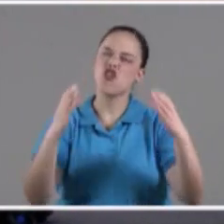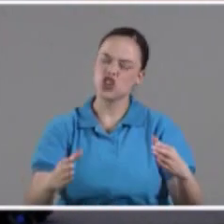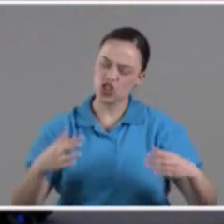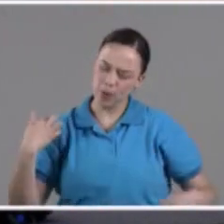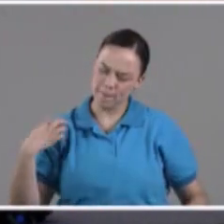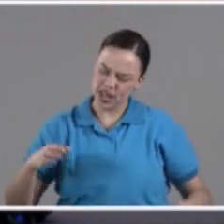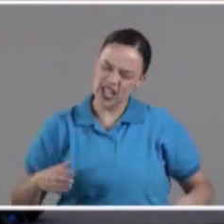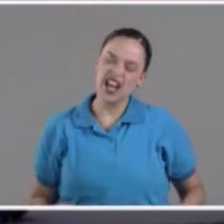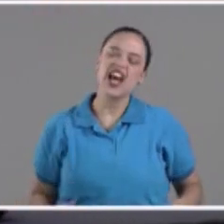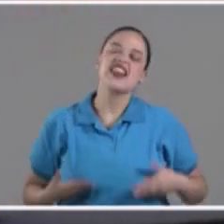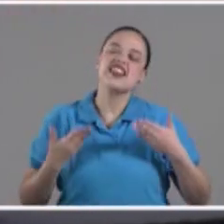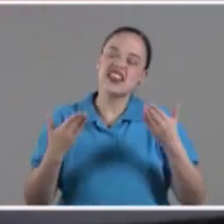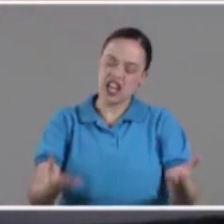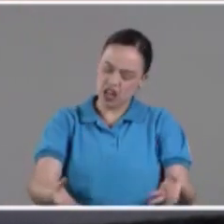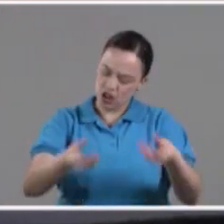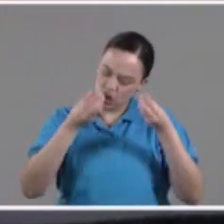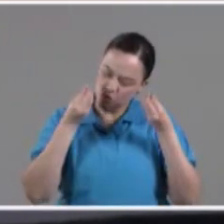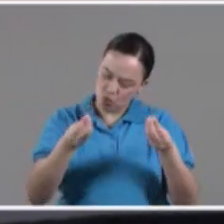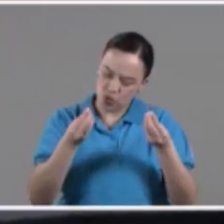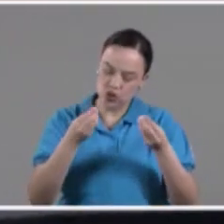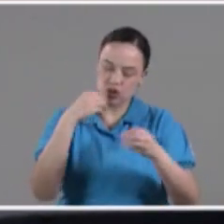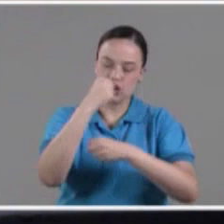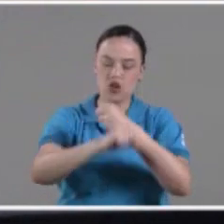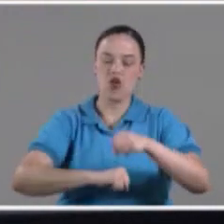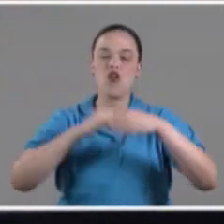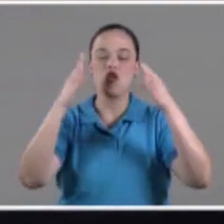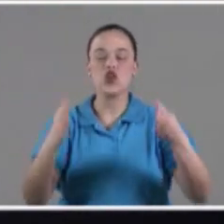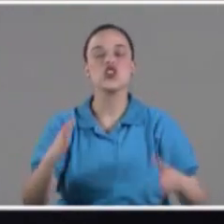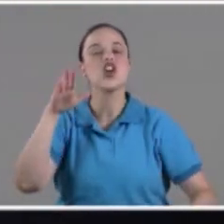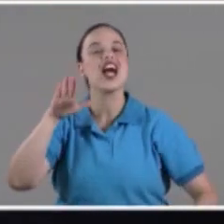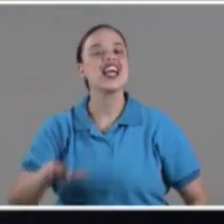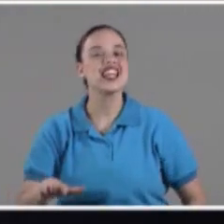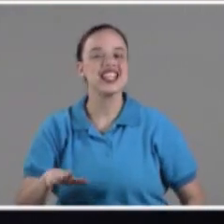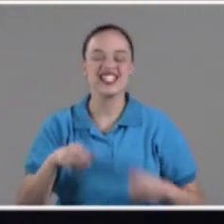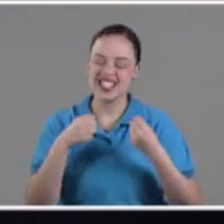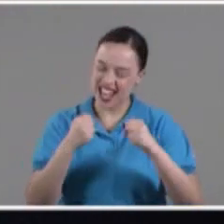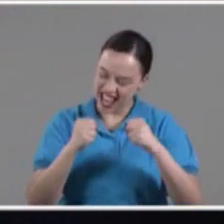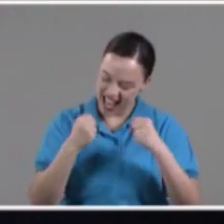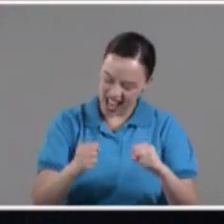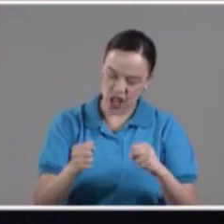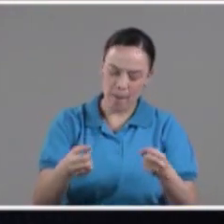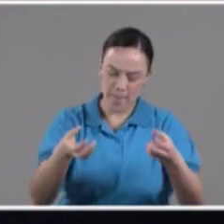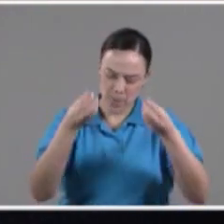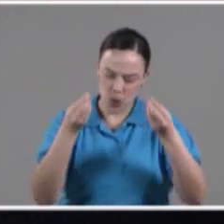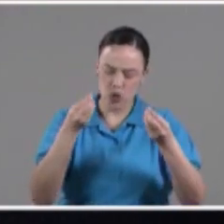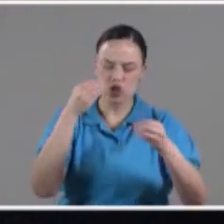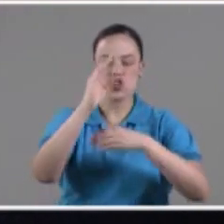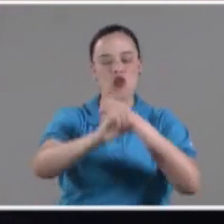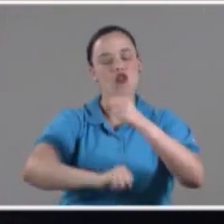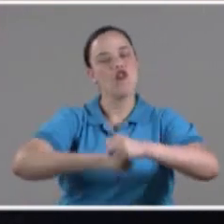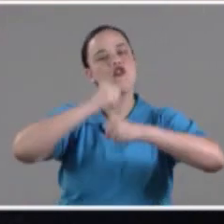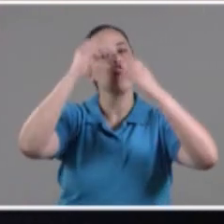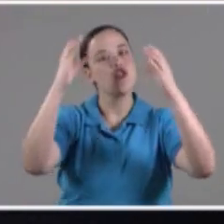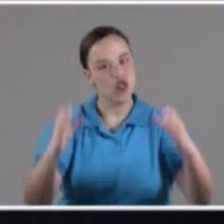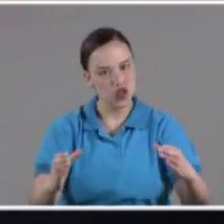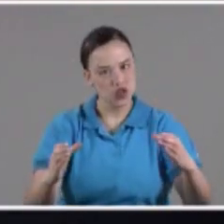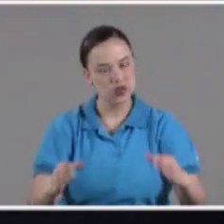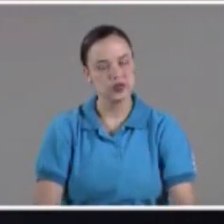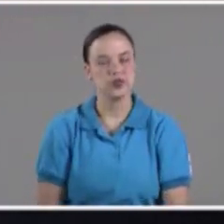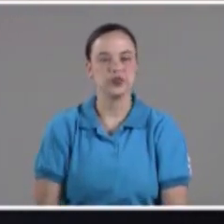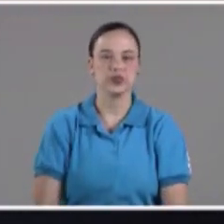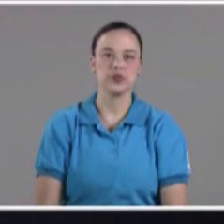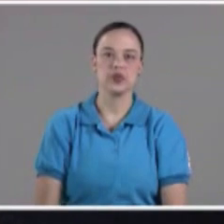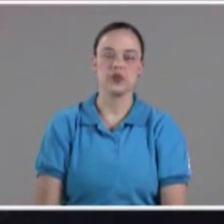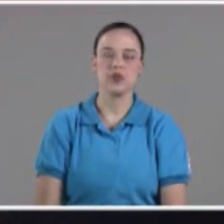mucho fruto por eso es que aquí se produce mucho fruto no poco fruto mucho fruto